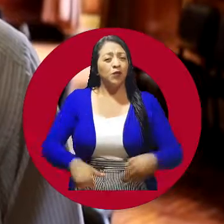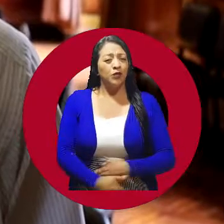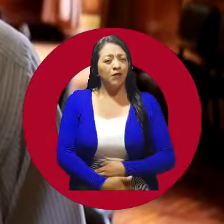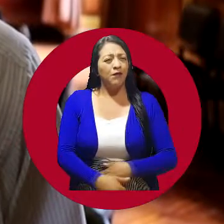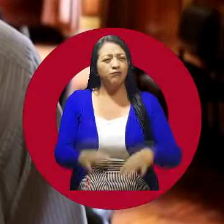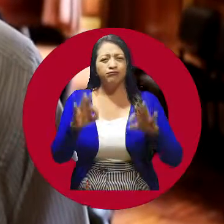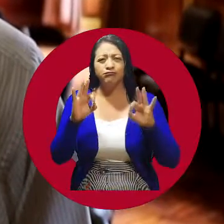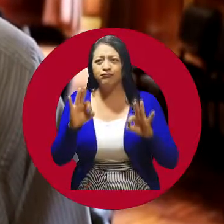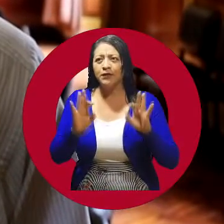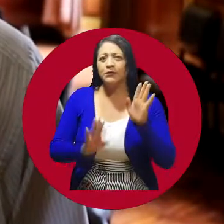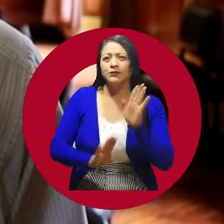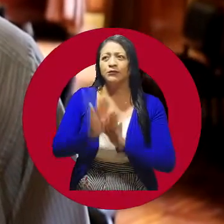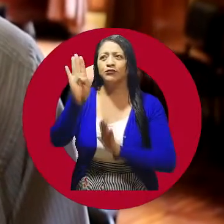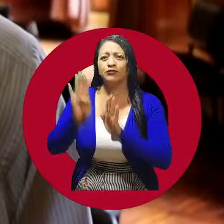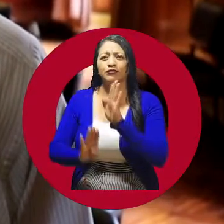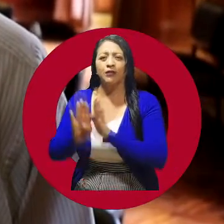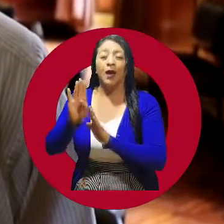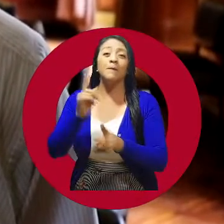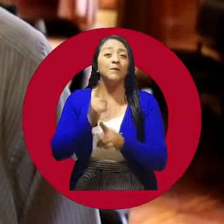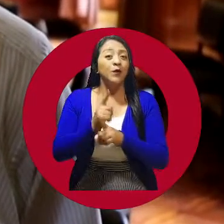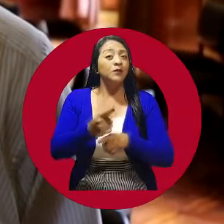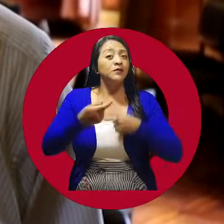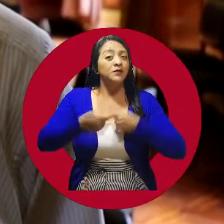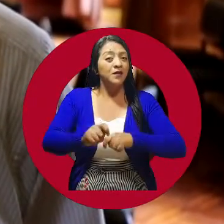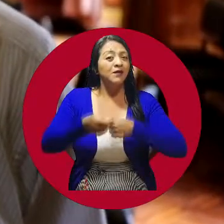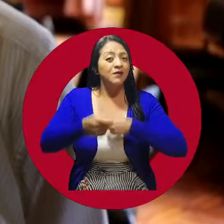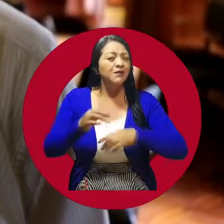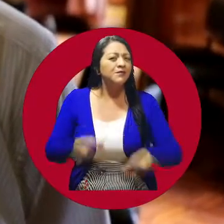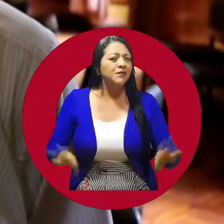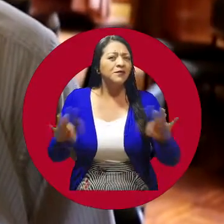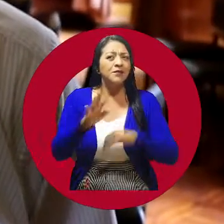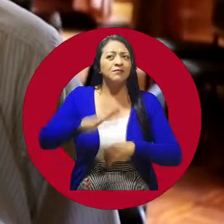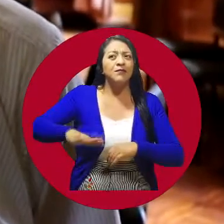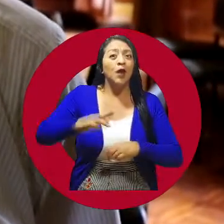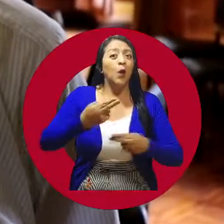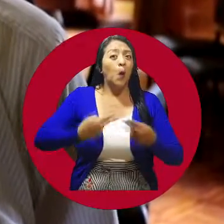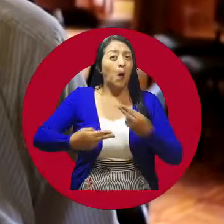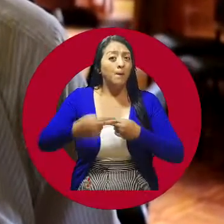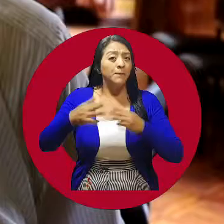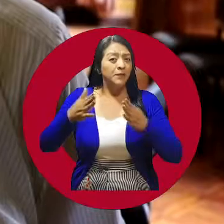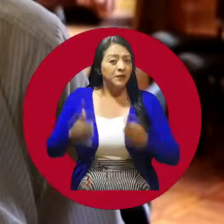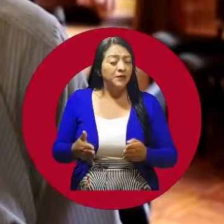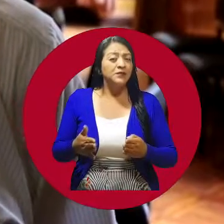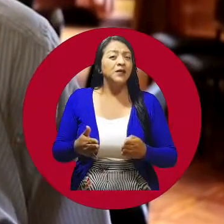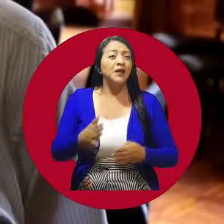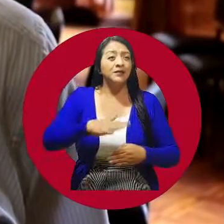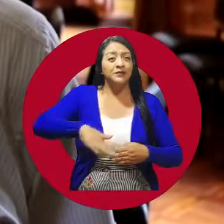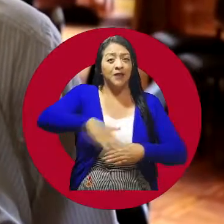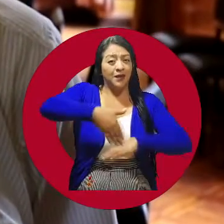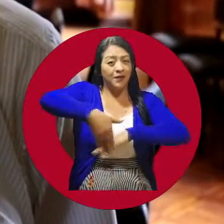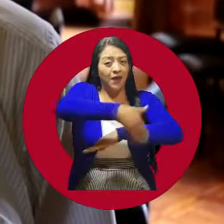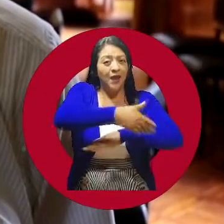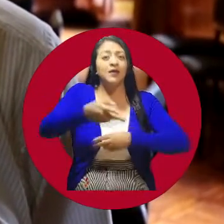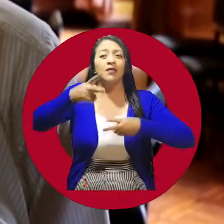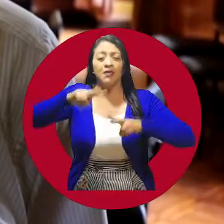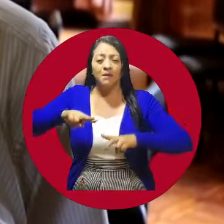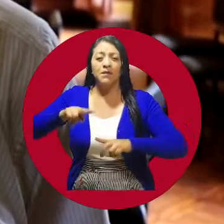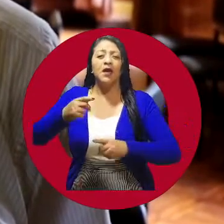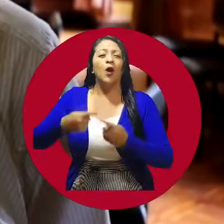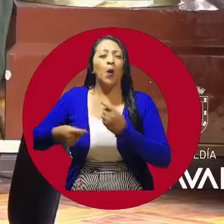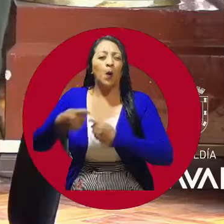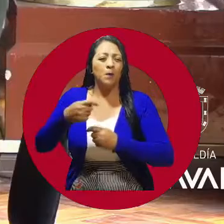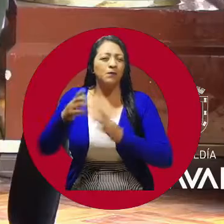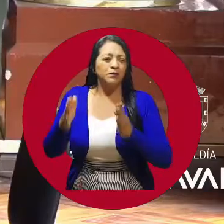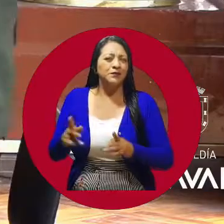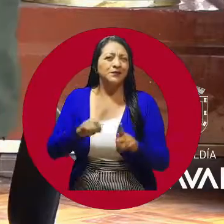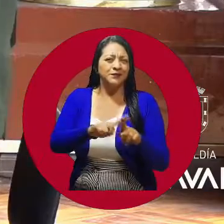normalidad en Otavalo, y para ello pues se va a realizar unos talleres tanto con los comerciantes informales como con los comerciantes